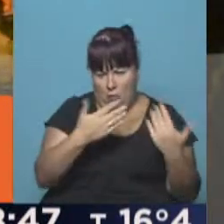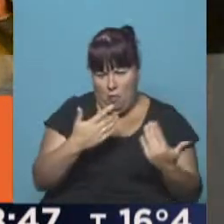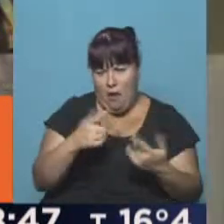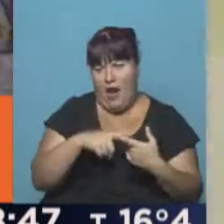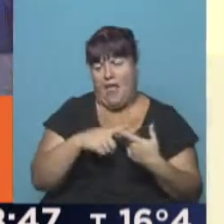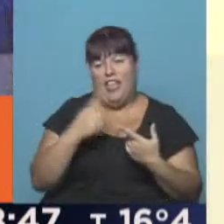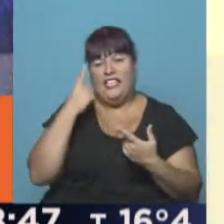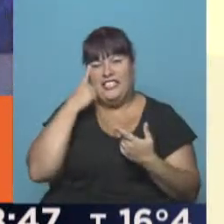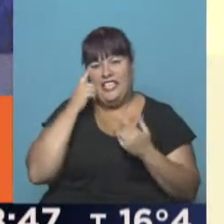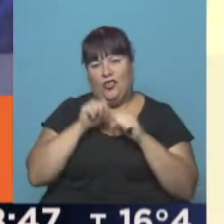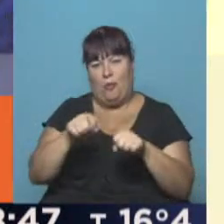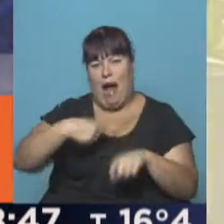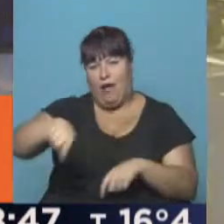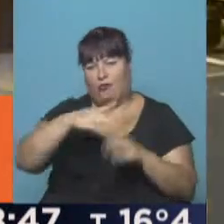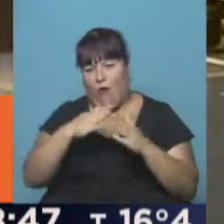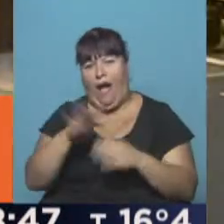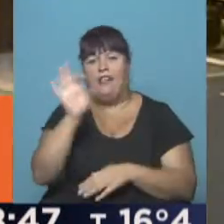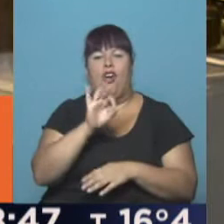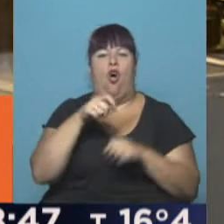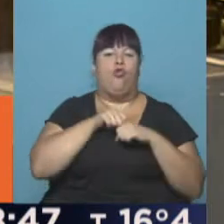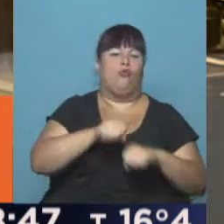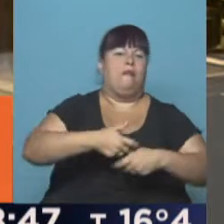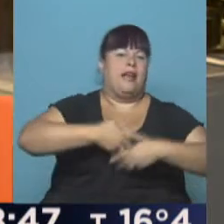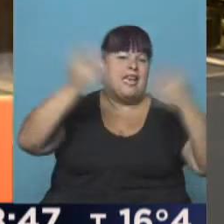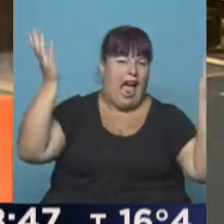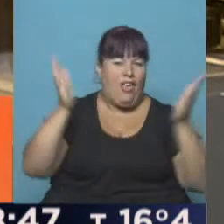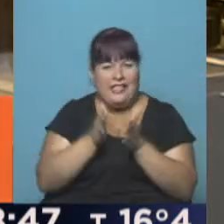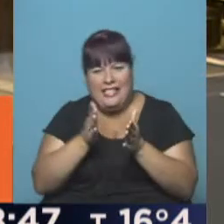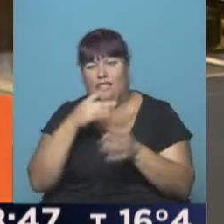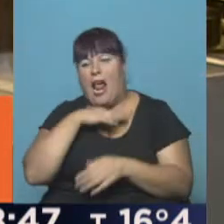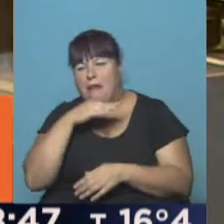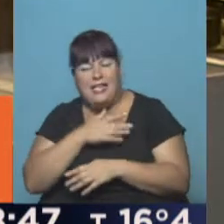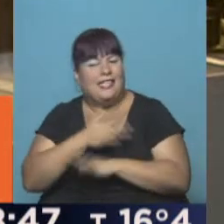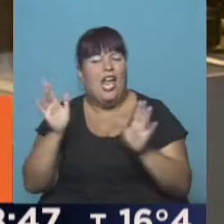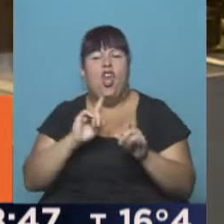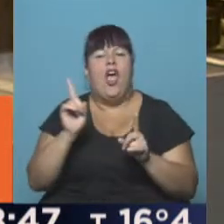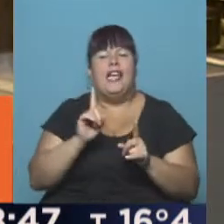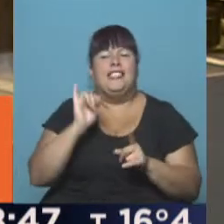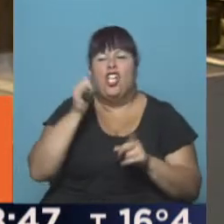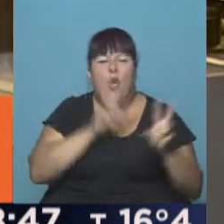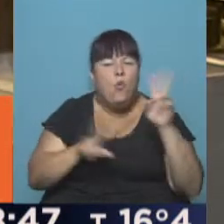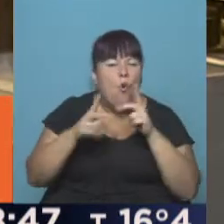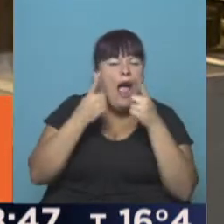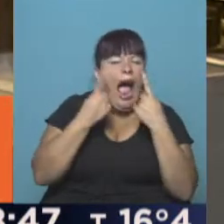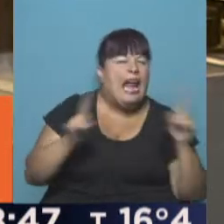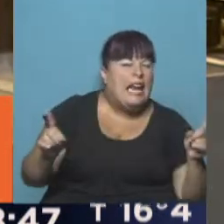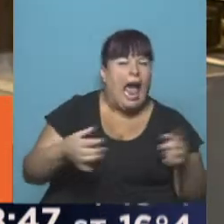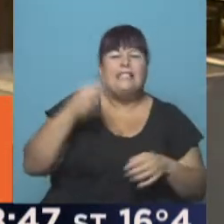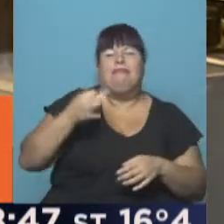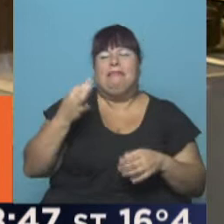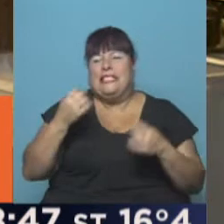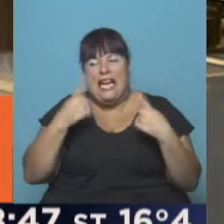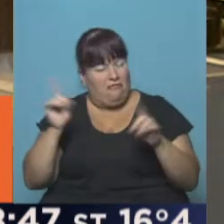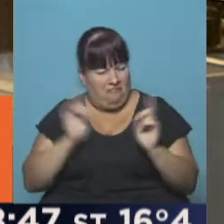el chino de la vuelta de tu casa o en un supermercado chiquito o un almacén. No tenés que conseguir ingredientes